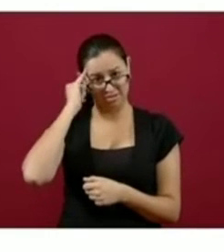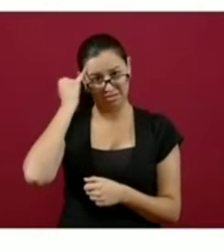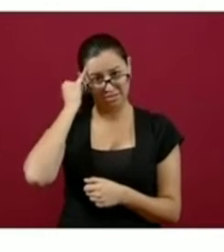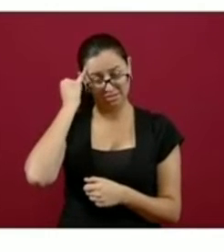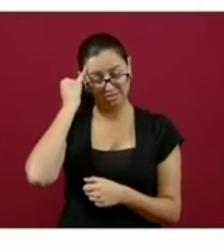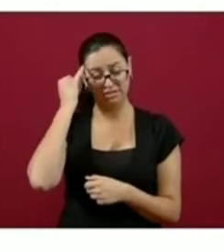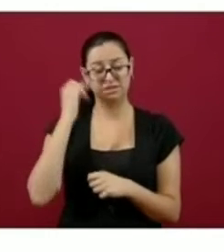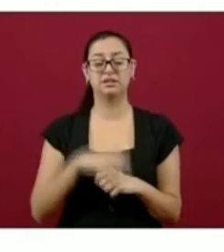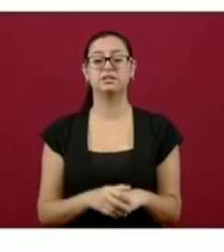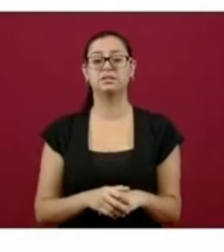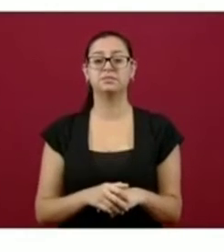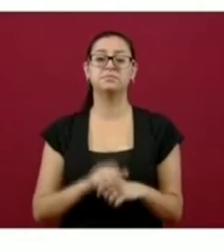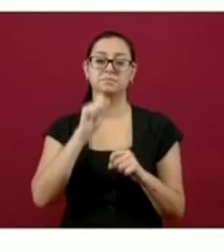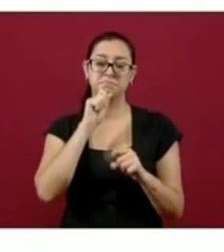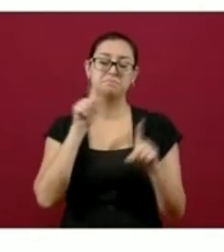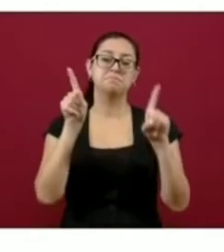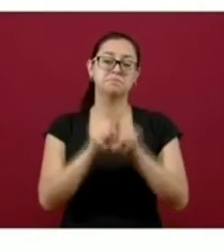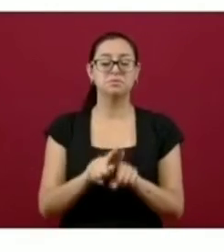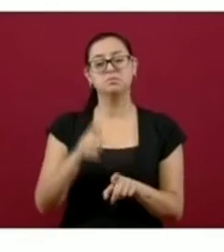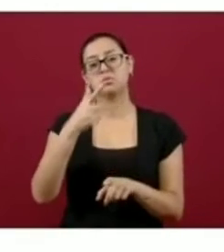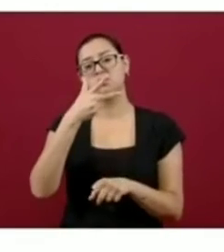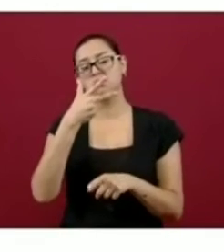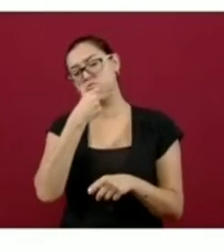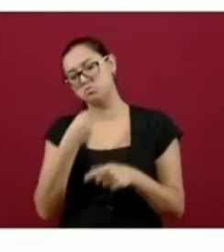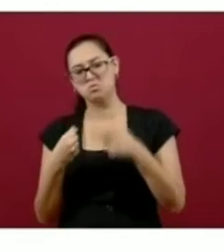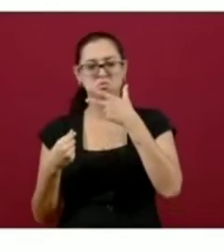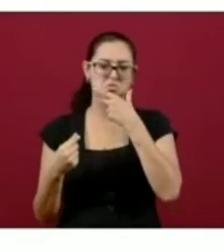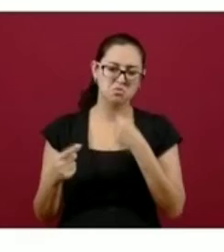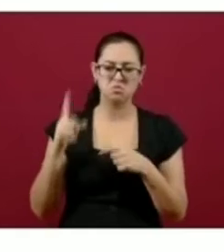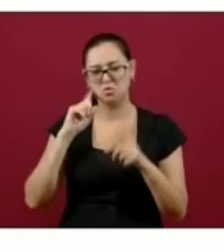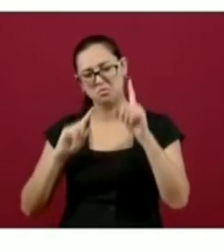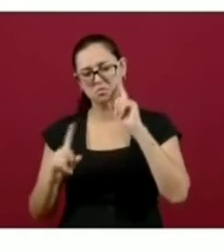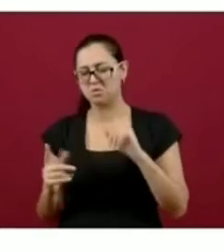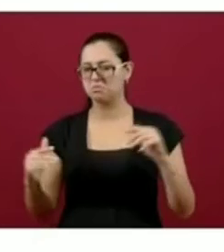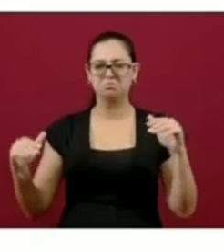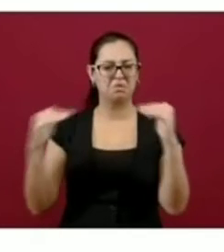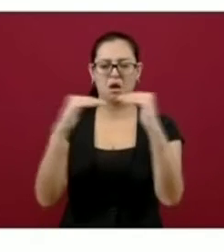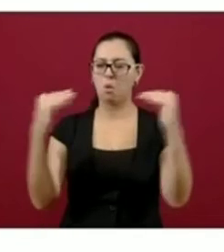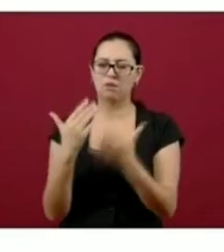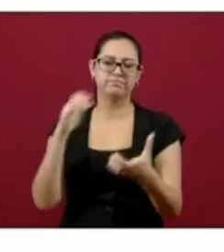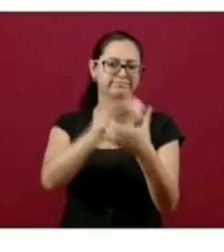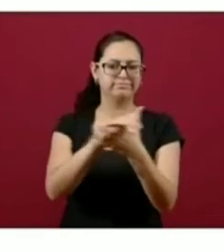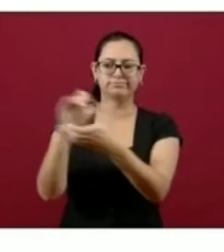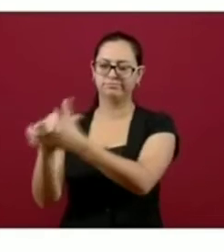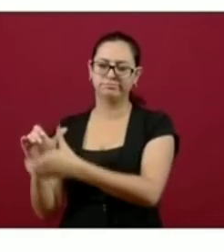y, por ejemplo, el matrimonio igualitario y otros derechos en todos los procedimientos consulares.